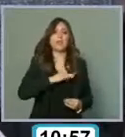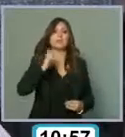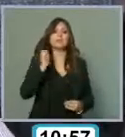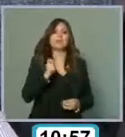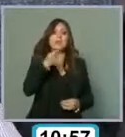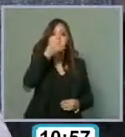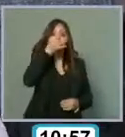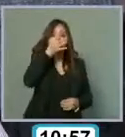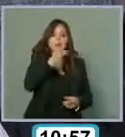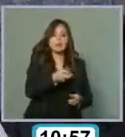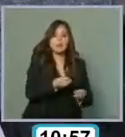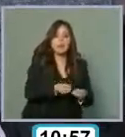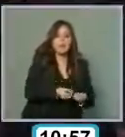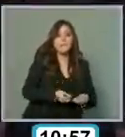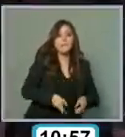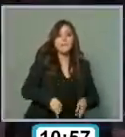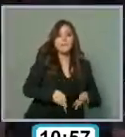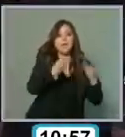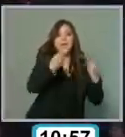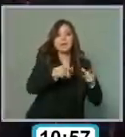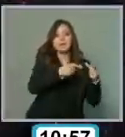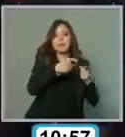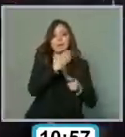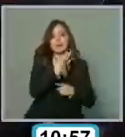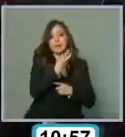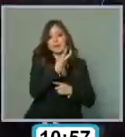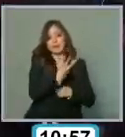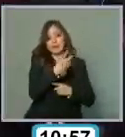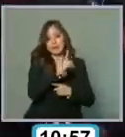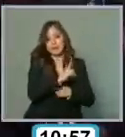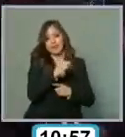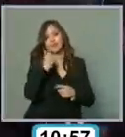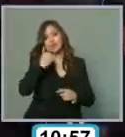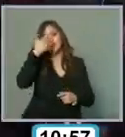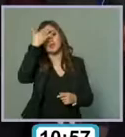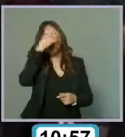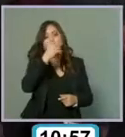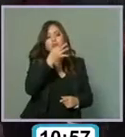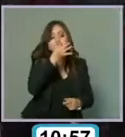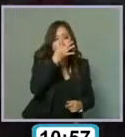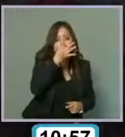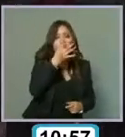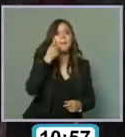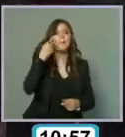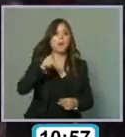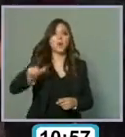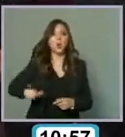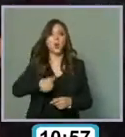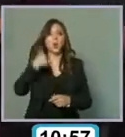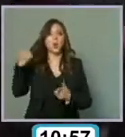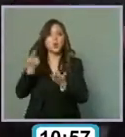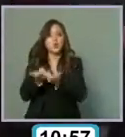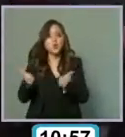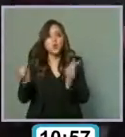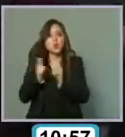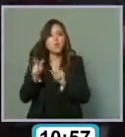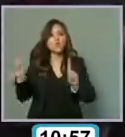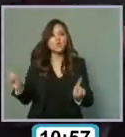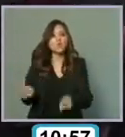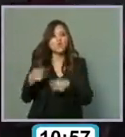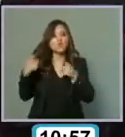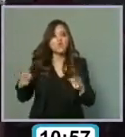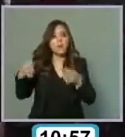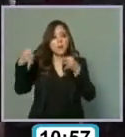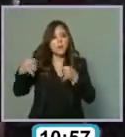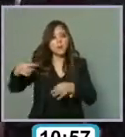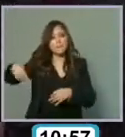discos. Se dice apenas porque sé que hay bandas que tienen pues muchos años dentro de la industria del regional mexicano y que también están pues